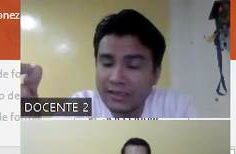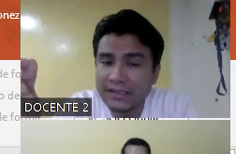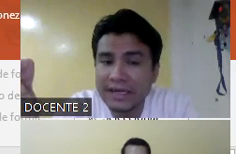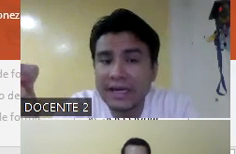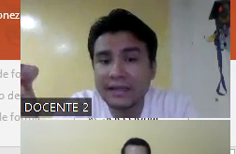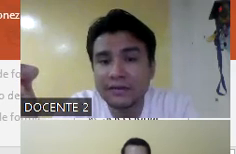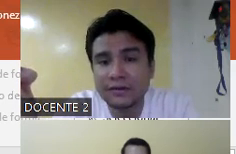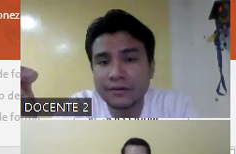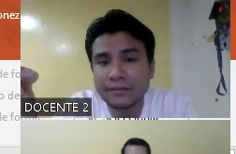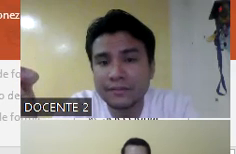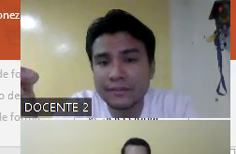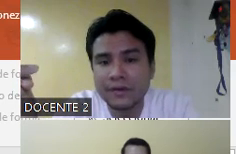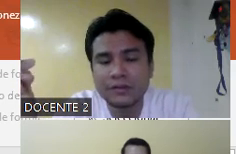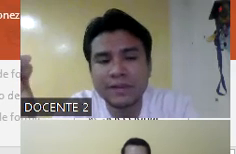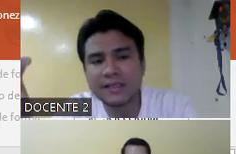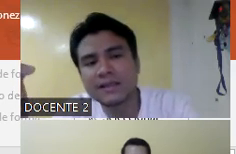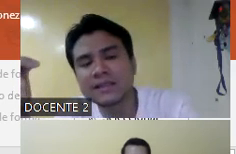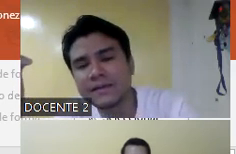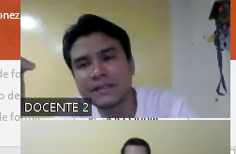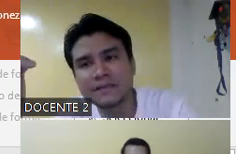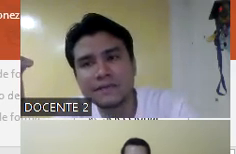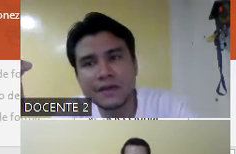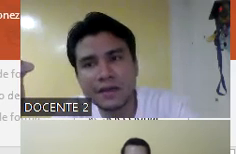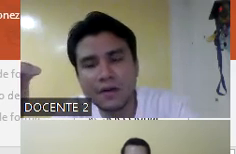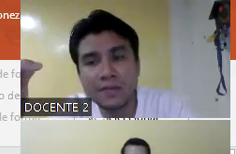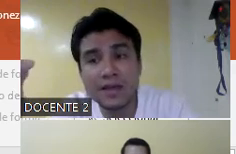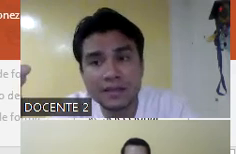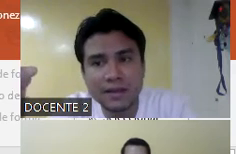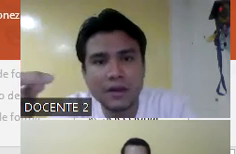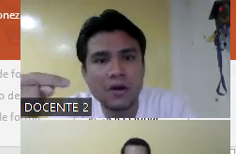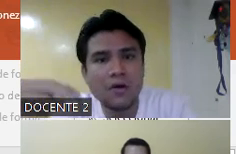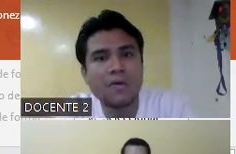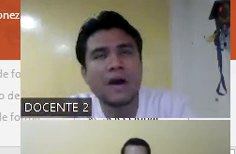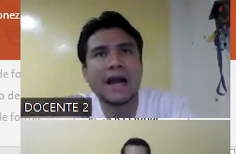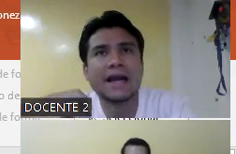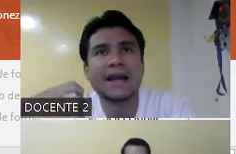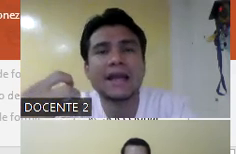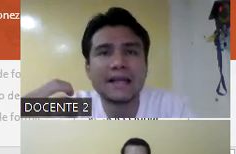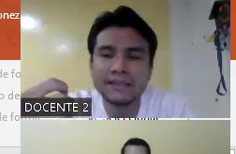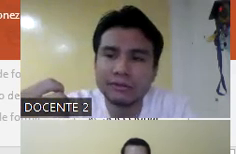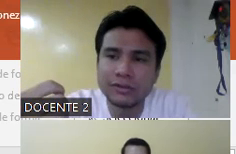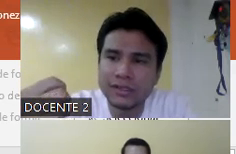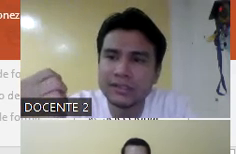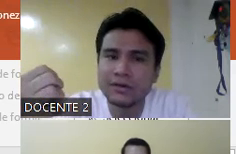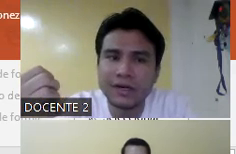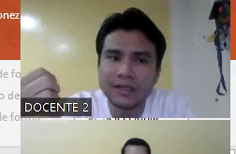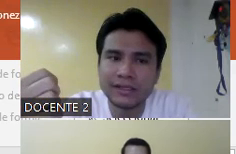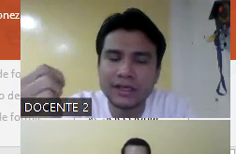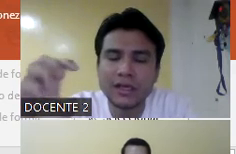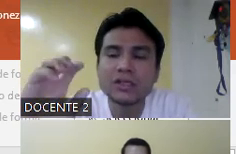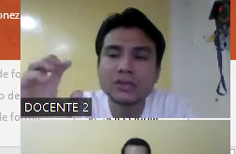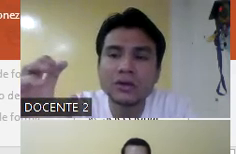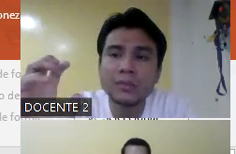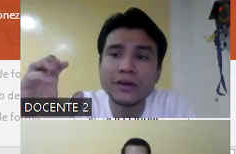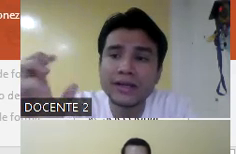les digo, la escala del dolor, los pacientes a veces fingen o mienten o agregan situaciones